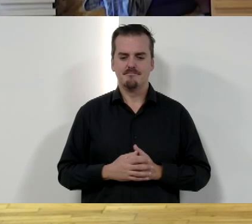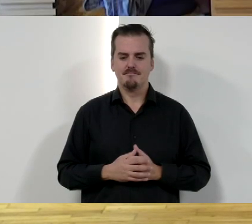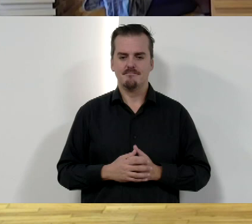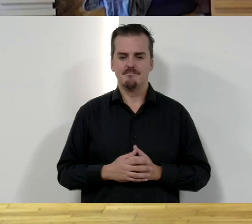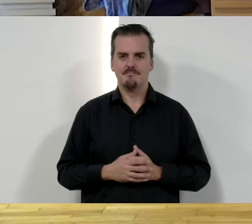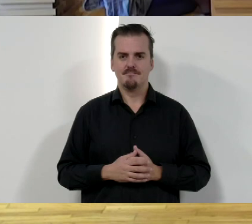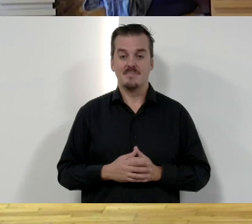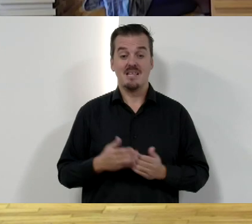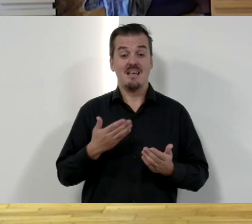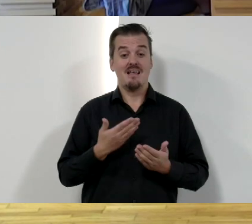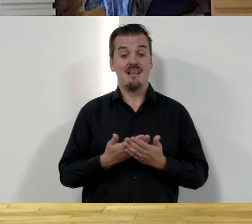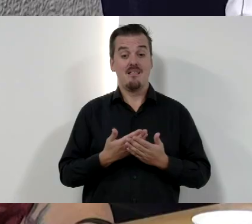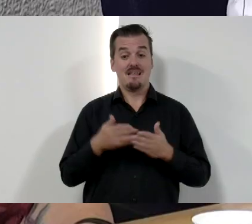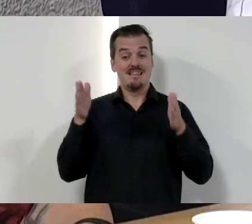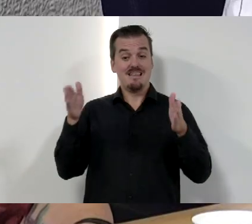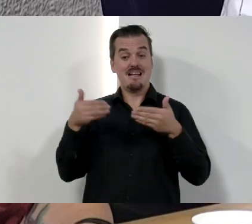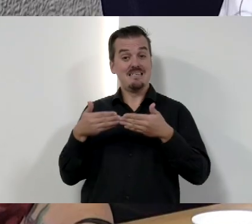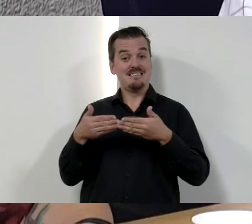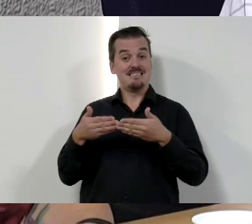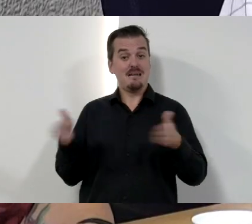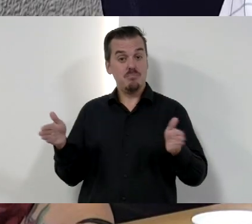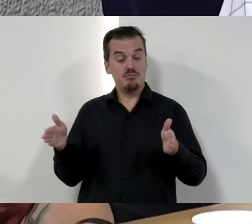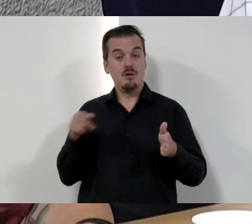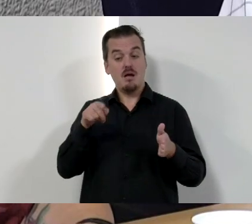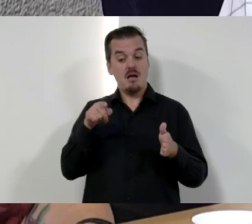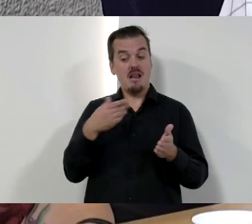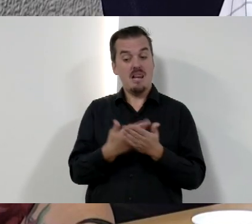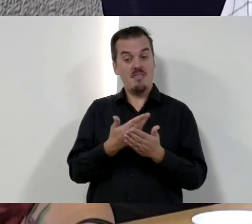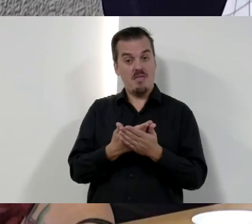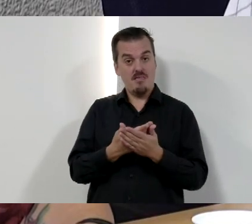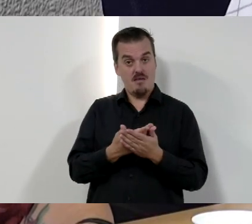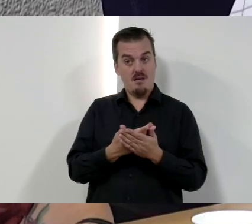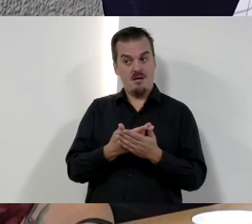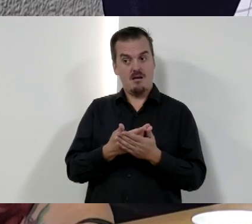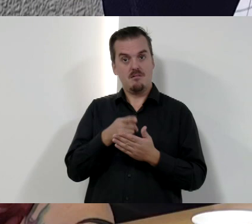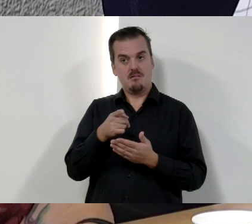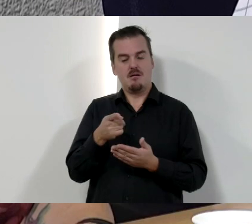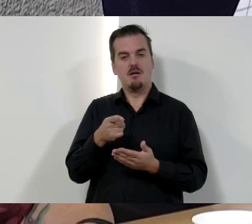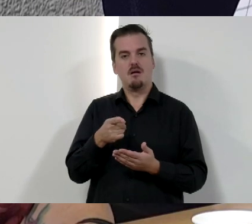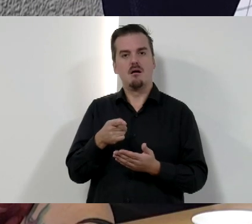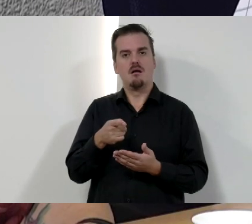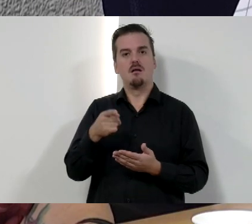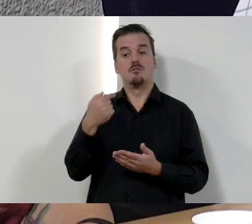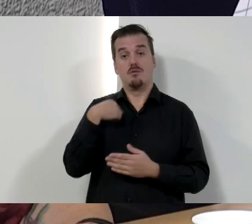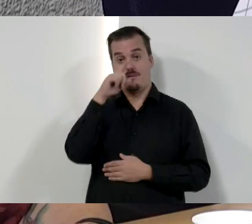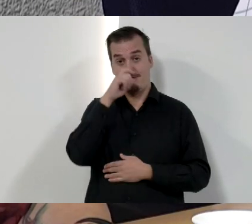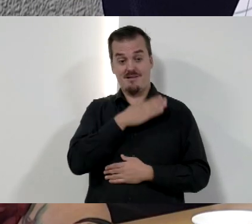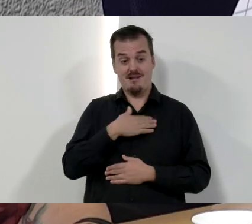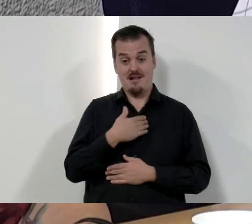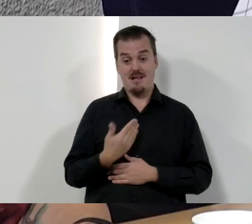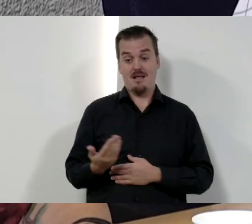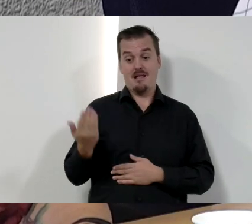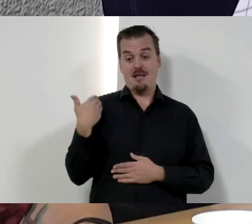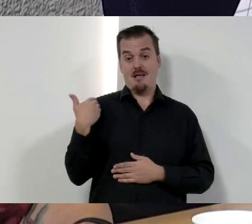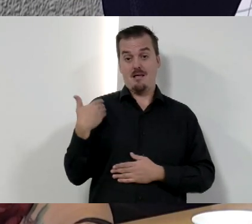a la licencia de apertura de establecimientos, yo le quiero recordar que en la anterior legislatura suprimimos ya la tasa para la